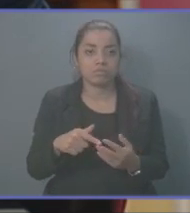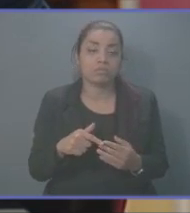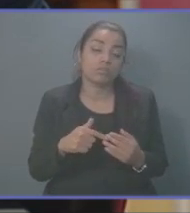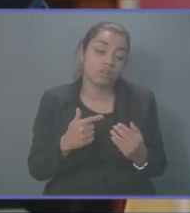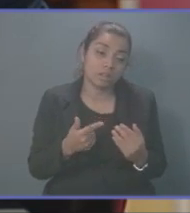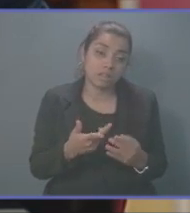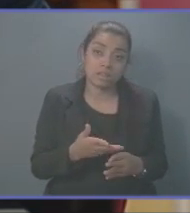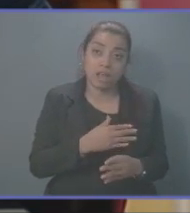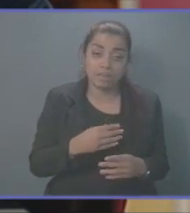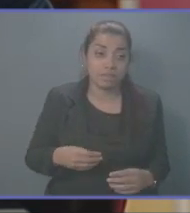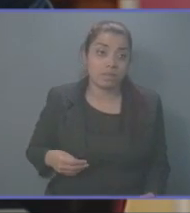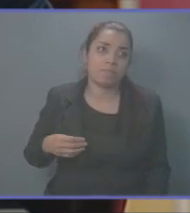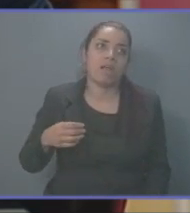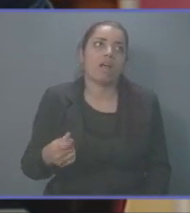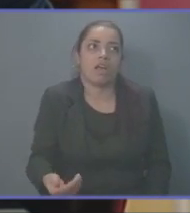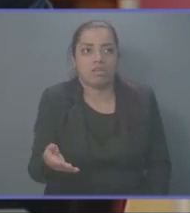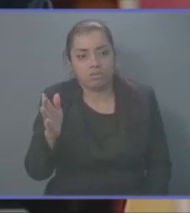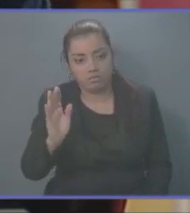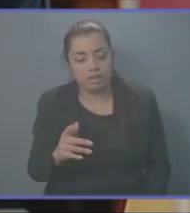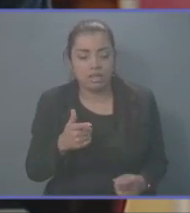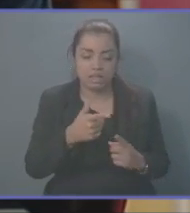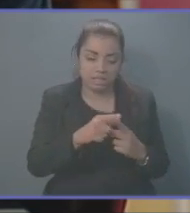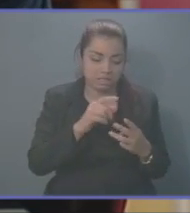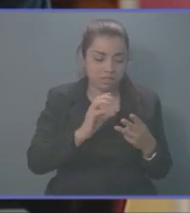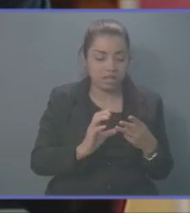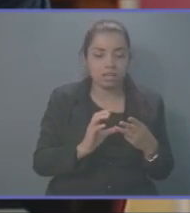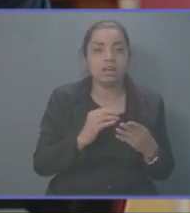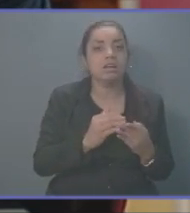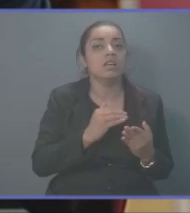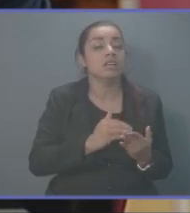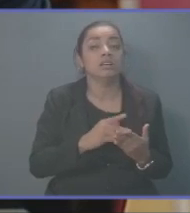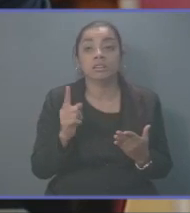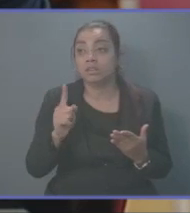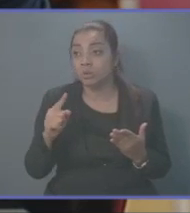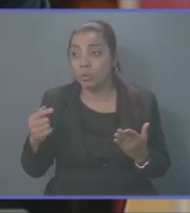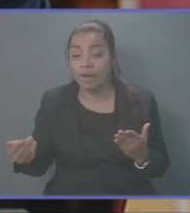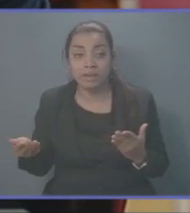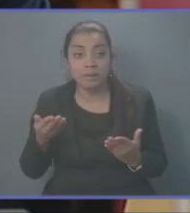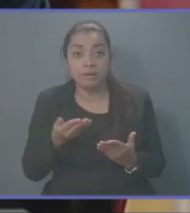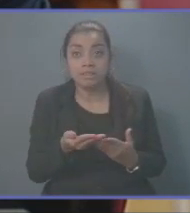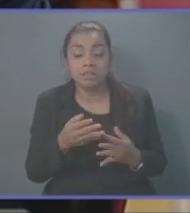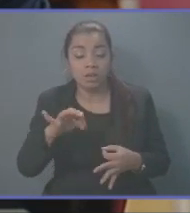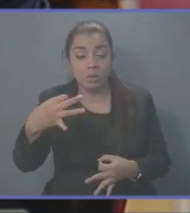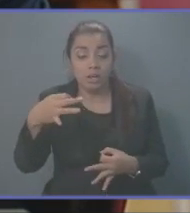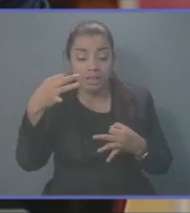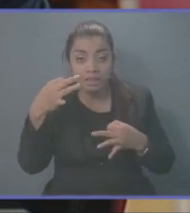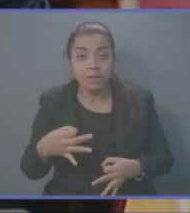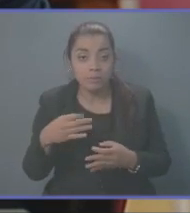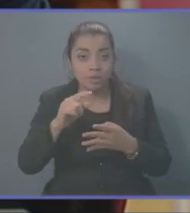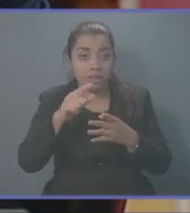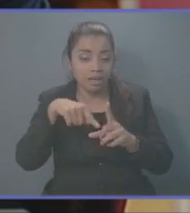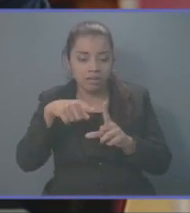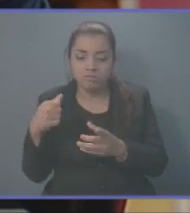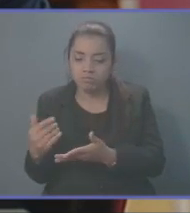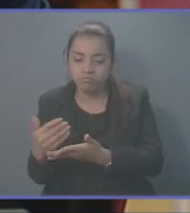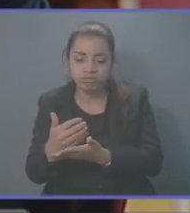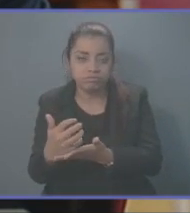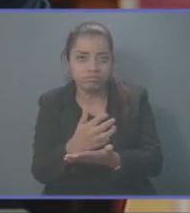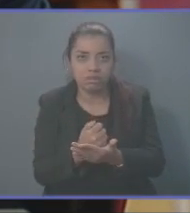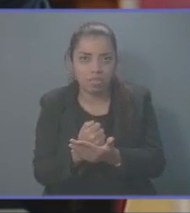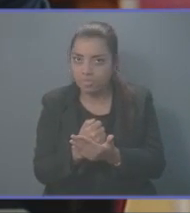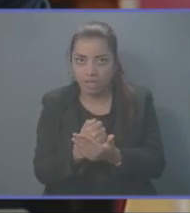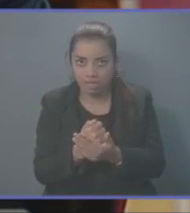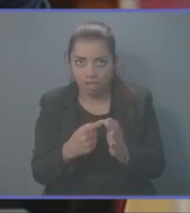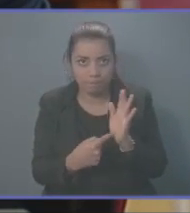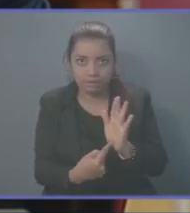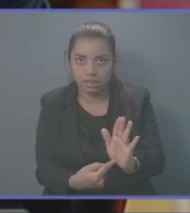hubiera pagado. C. Que no haya presentado una o más declaraciones tributarias y no hayan pagado el tributo respectivo,